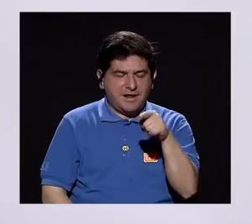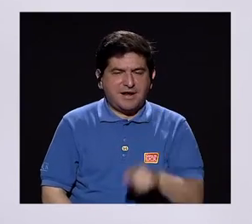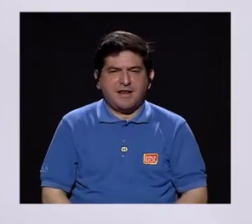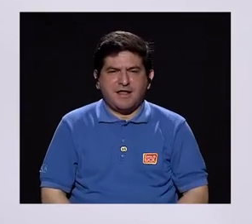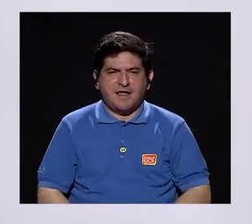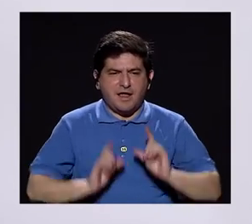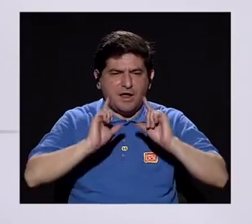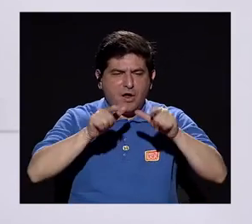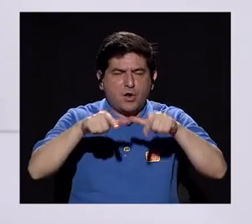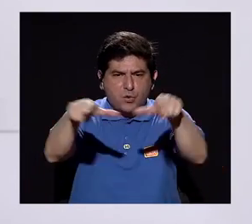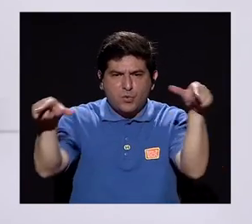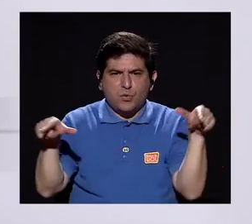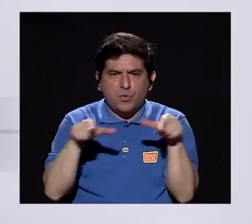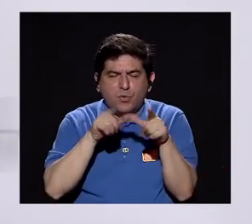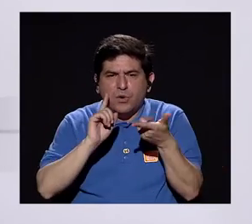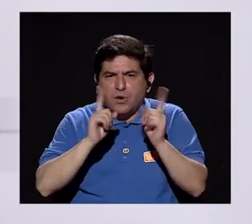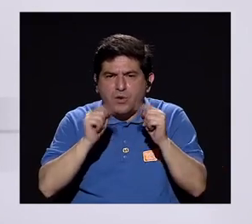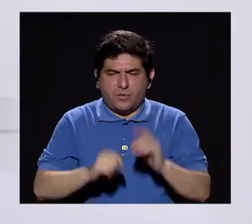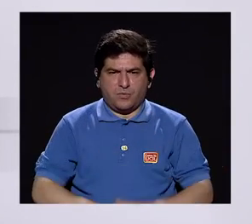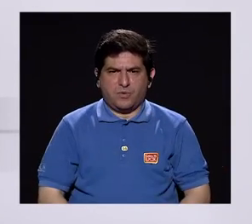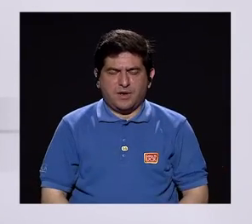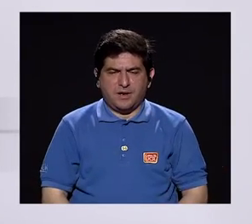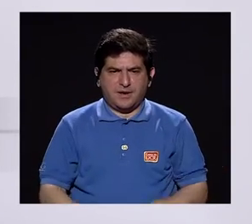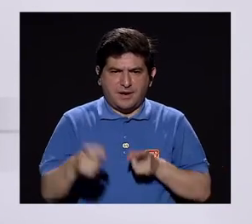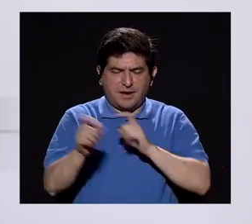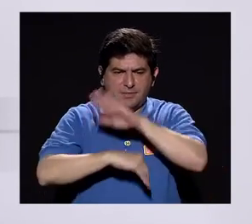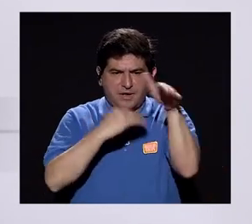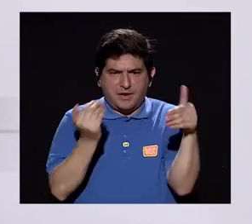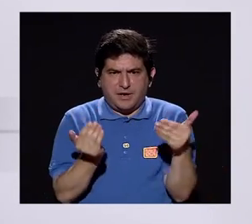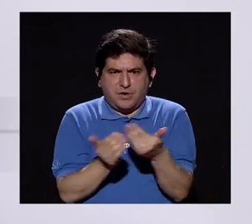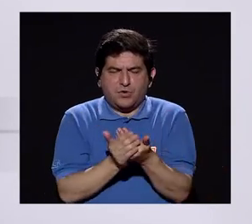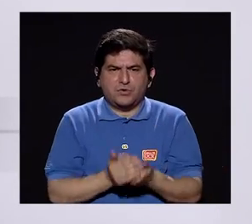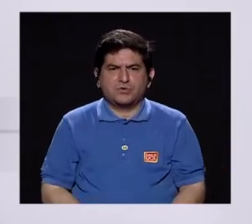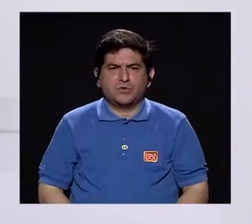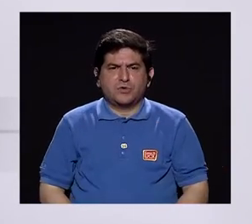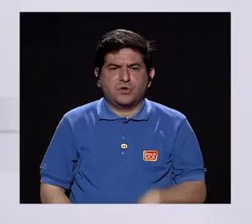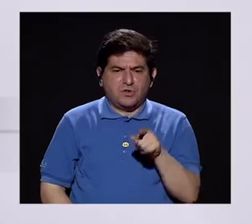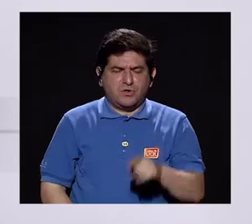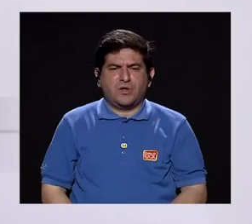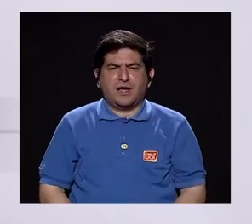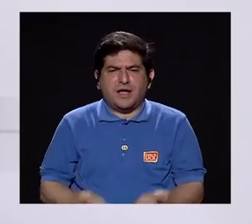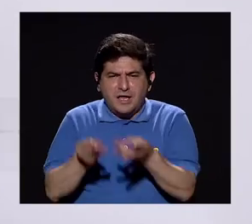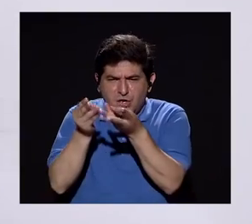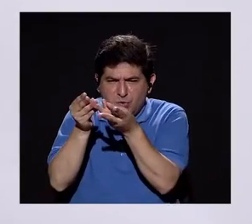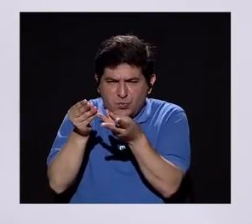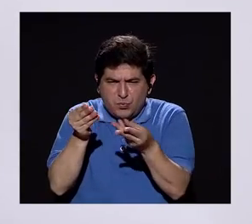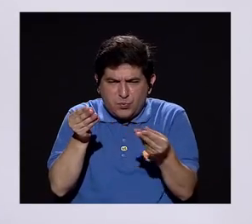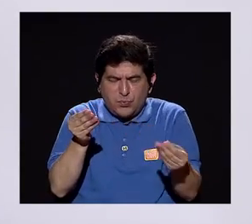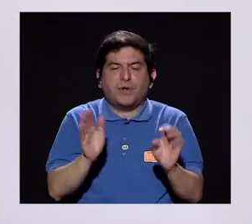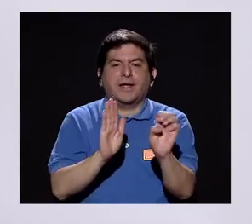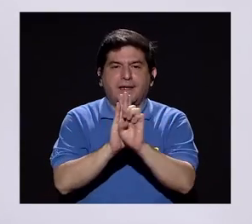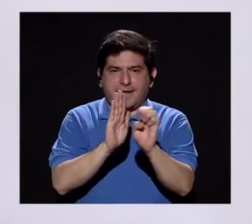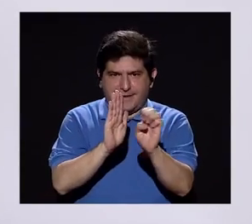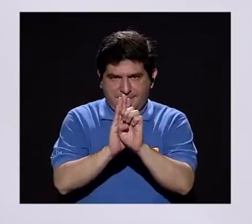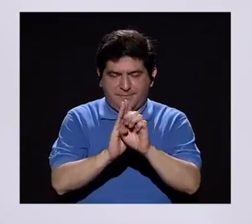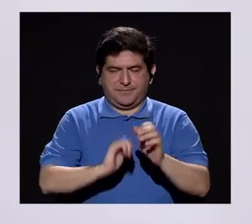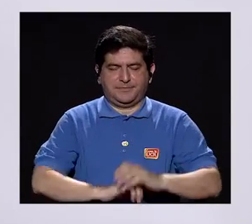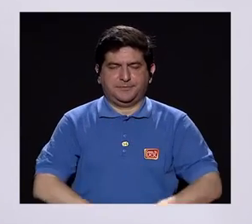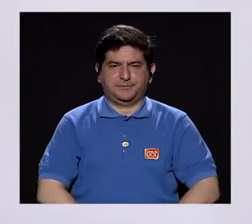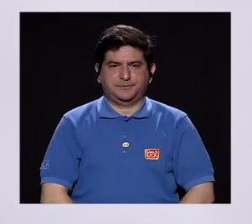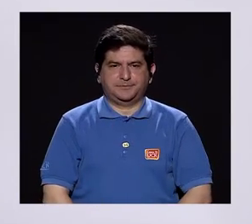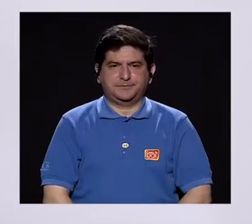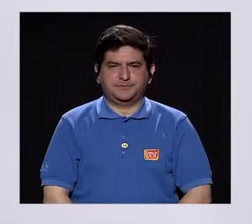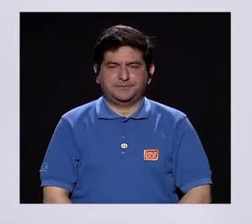en la parte de rellenos sanitarios es el manejo de todos los residuos que produce obra entre ellos por ejemplo